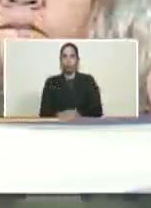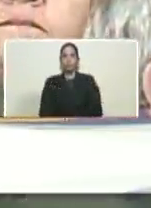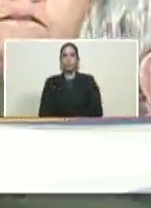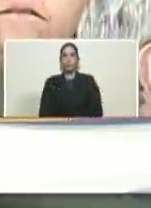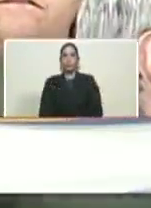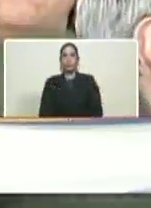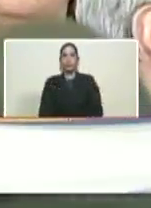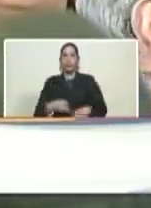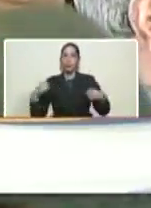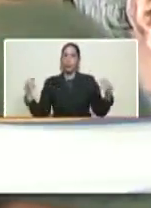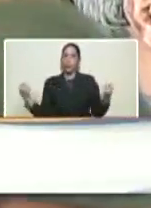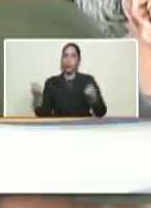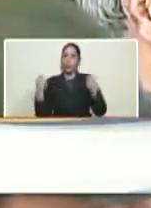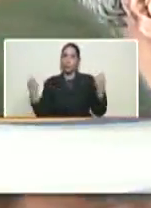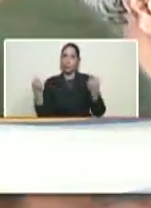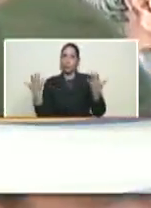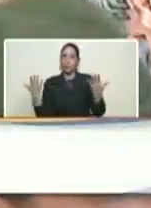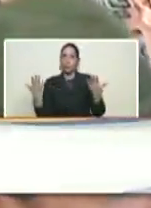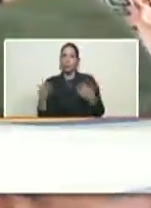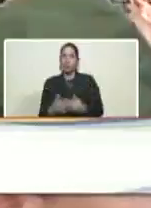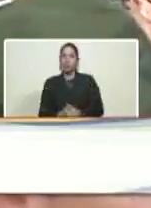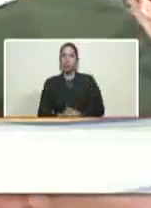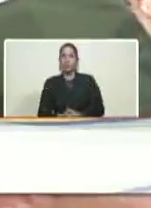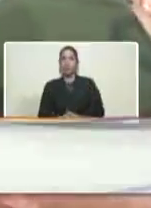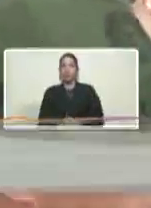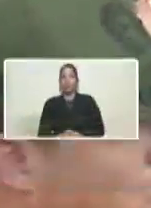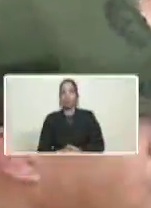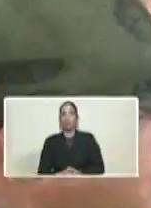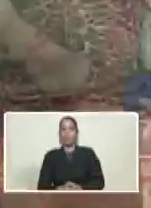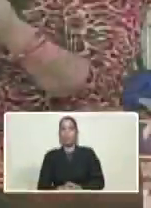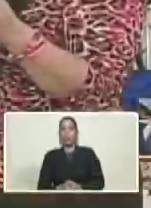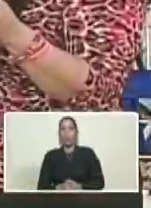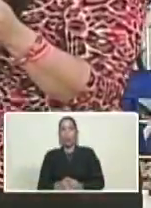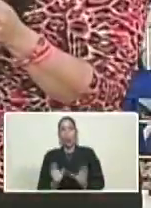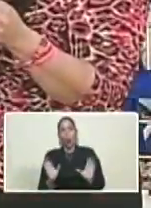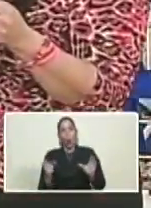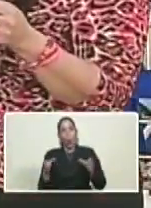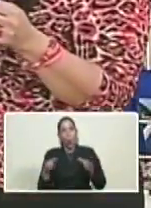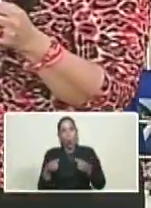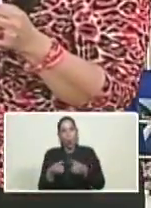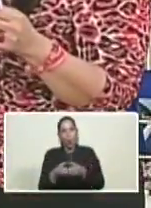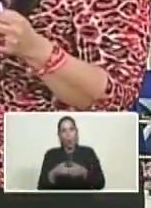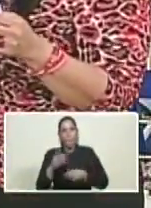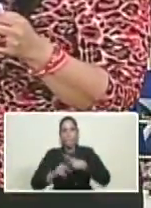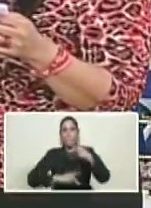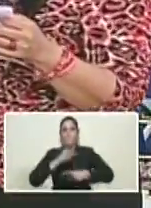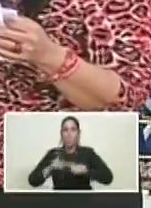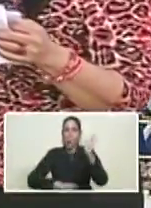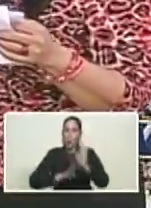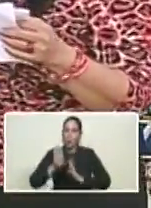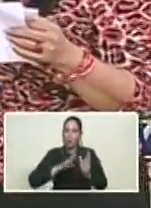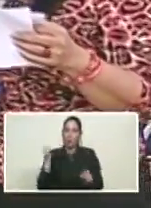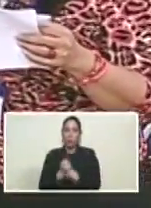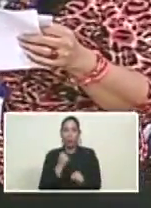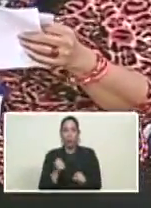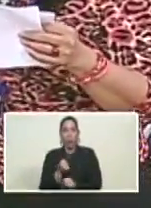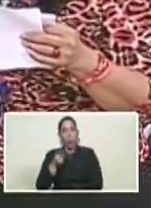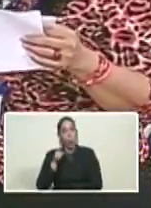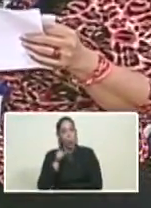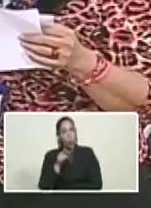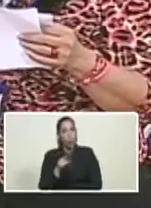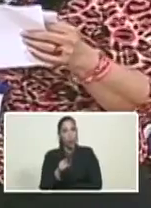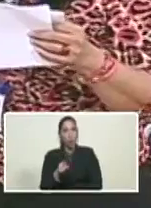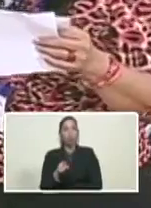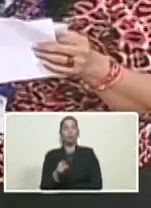la promoción y conformación de los consejos productivos de trabajadores, al cual usted nos